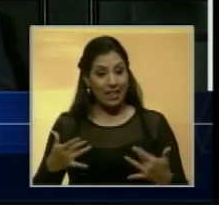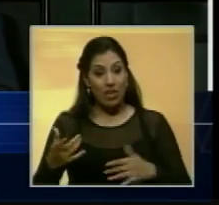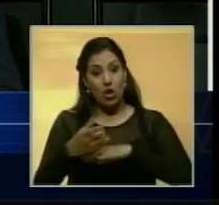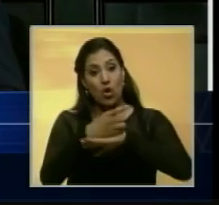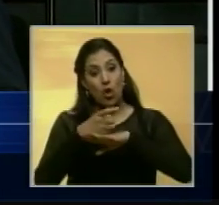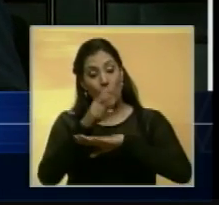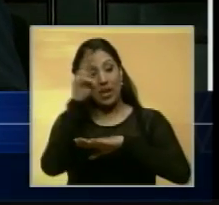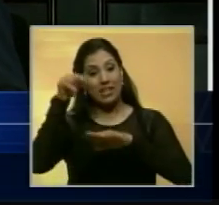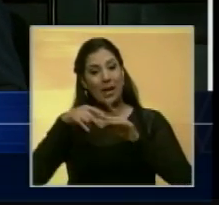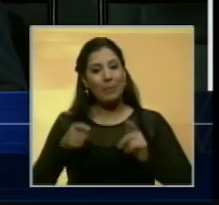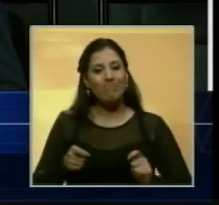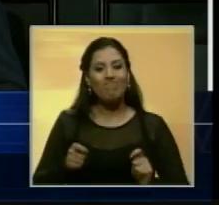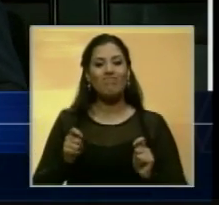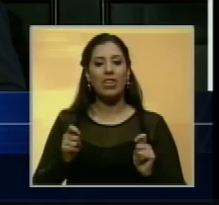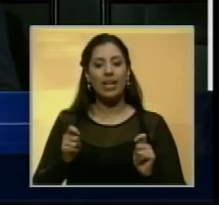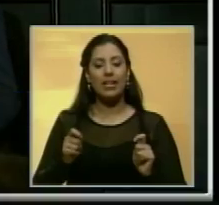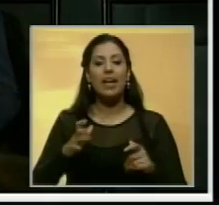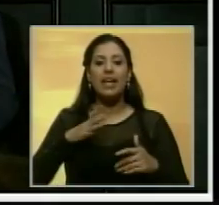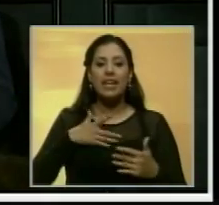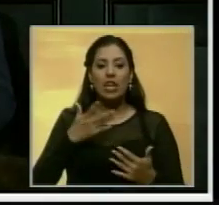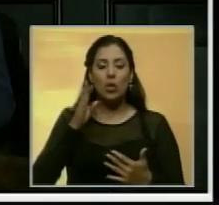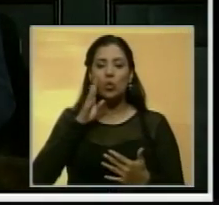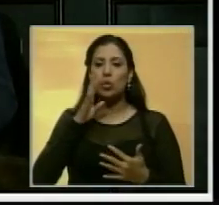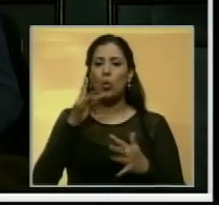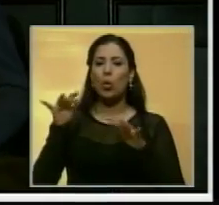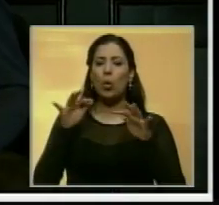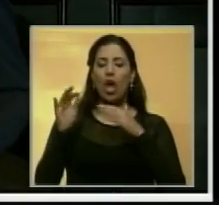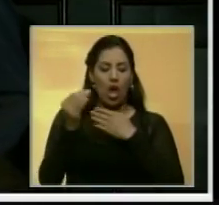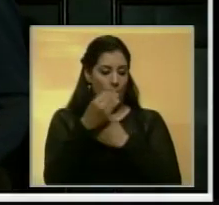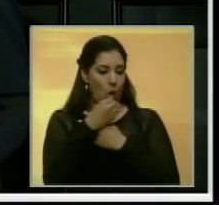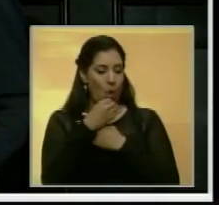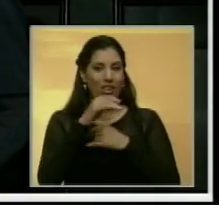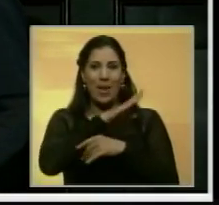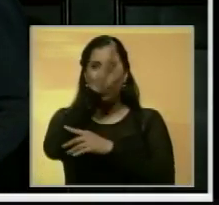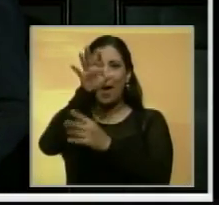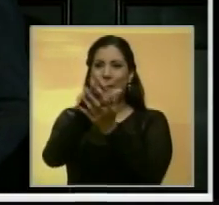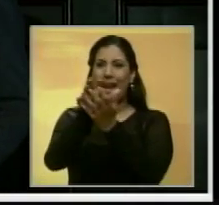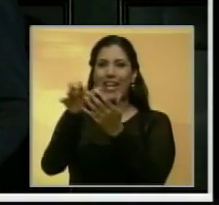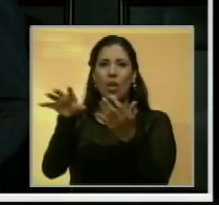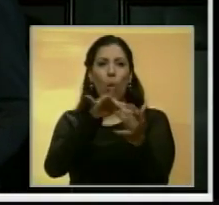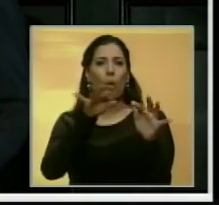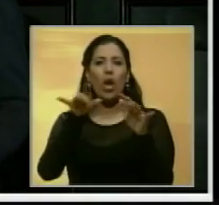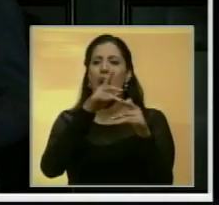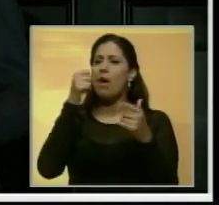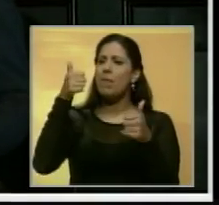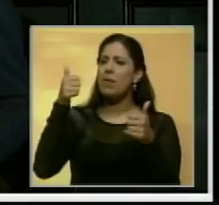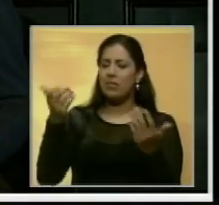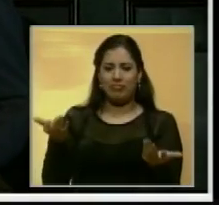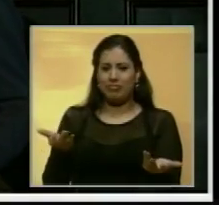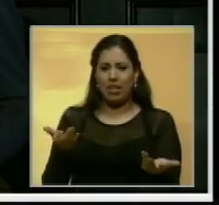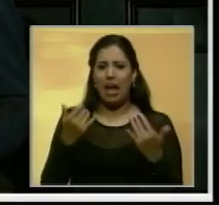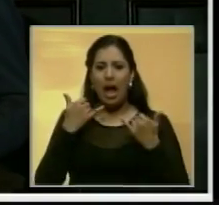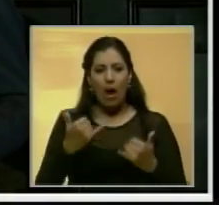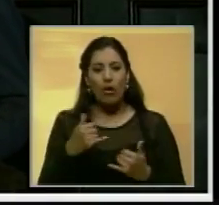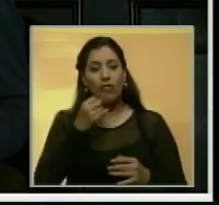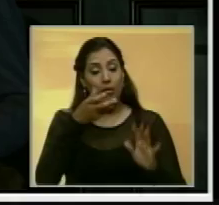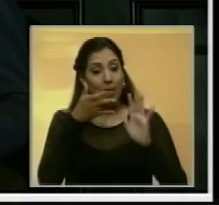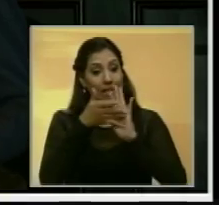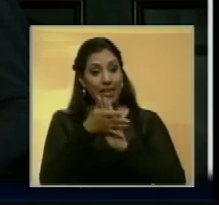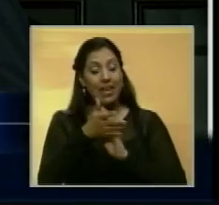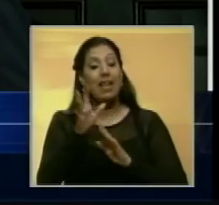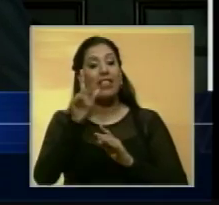gobierno nacional pretende lavar su imagen y esconder la situación por la que está atravesando el país. También denunció el